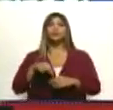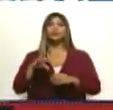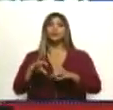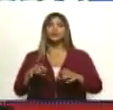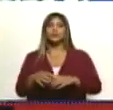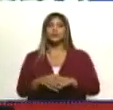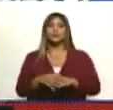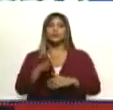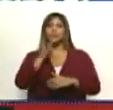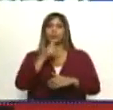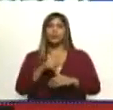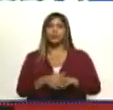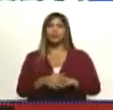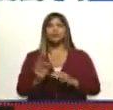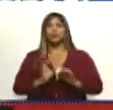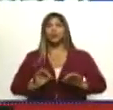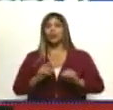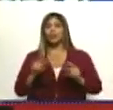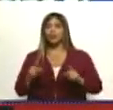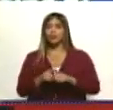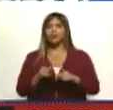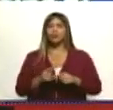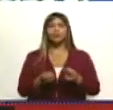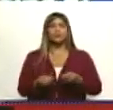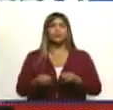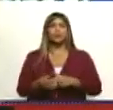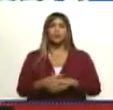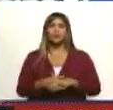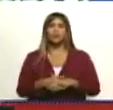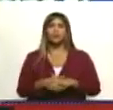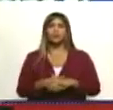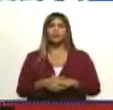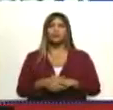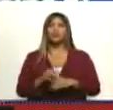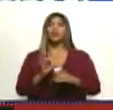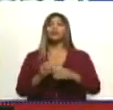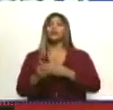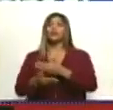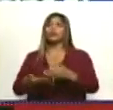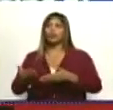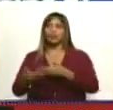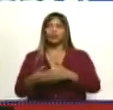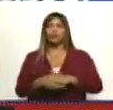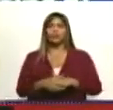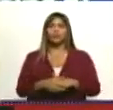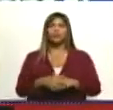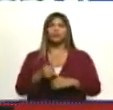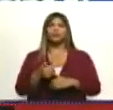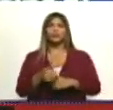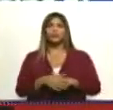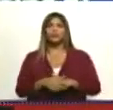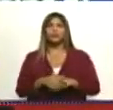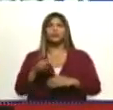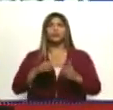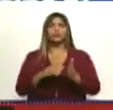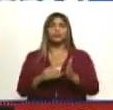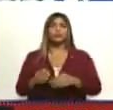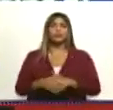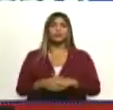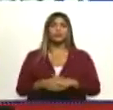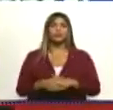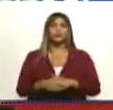que no tienen más nada en común que el dinero que la moneda de intercambio de bienes y servicios